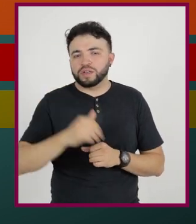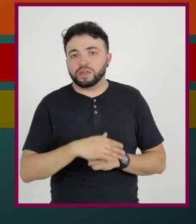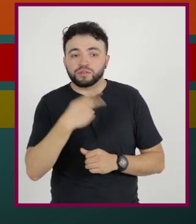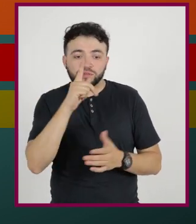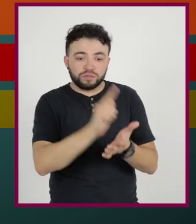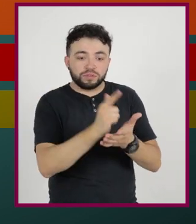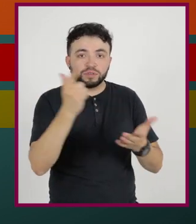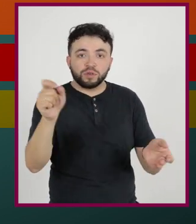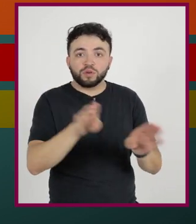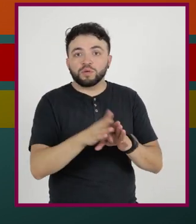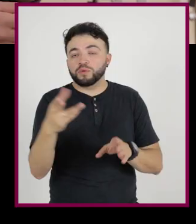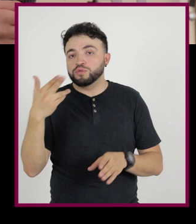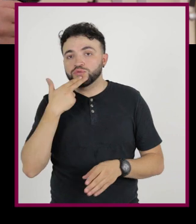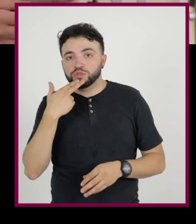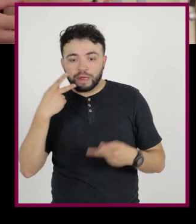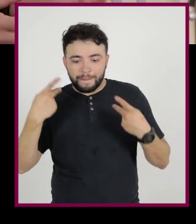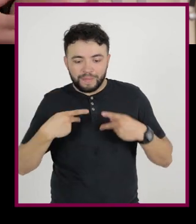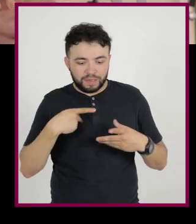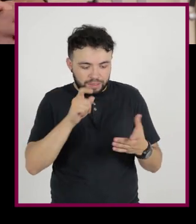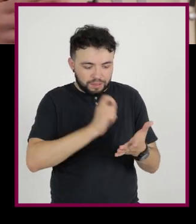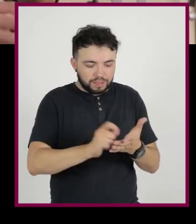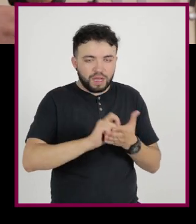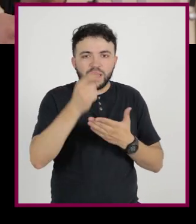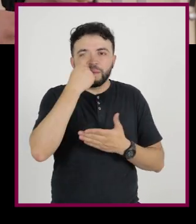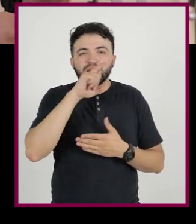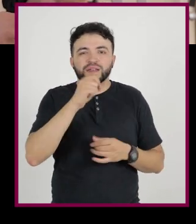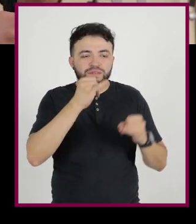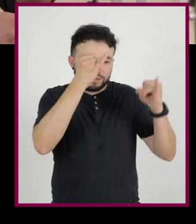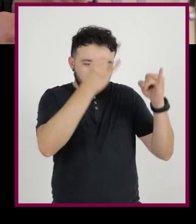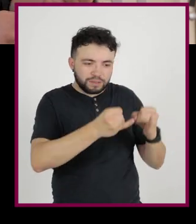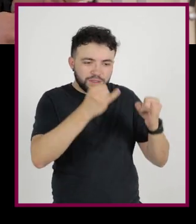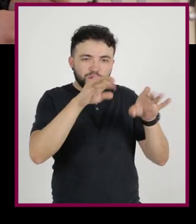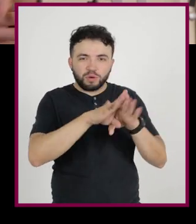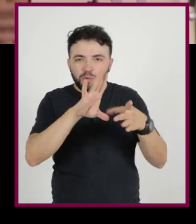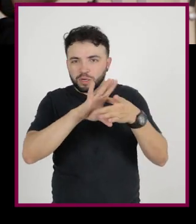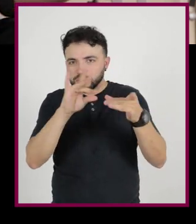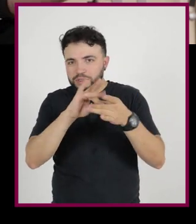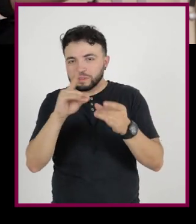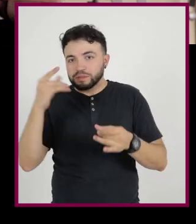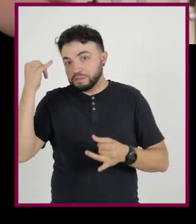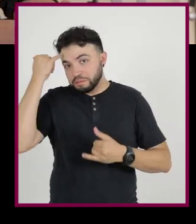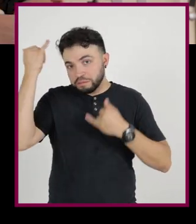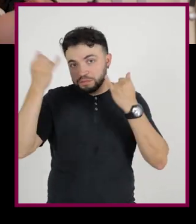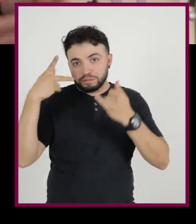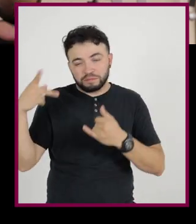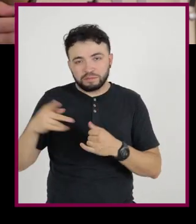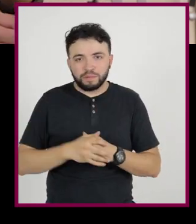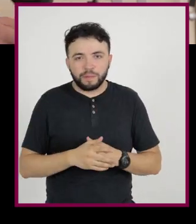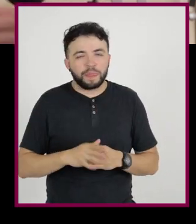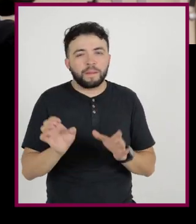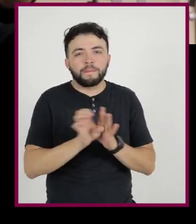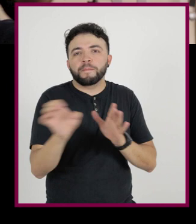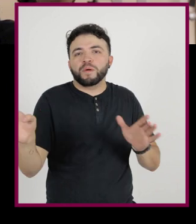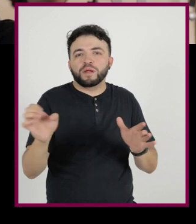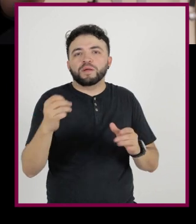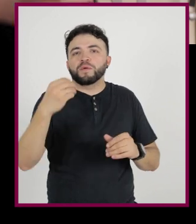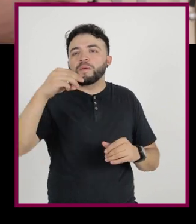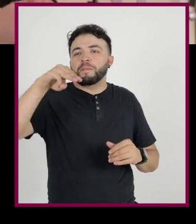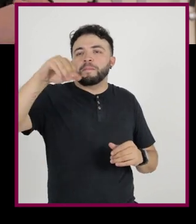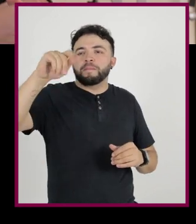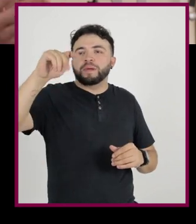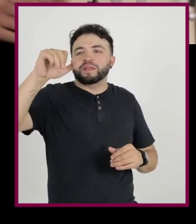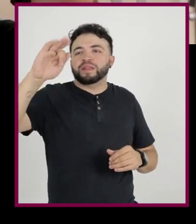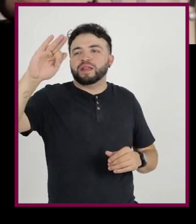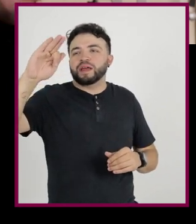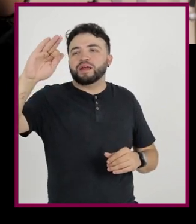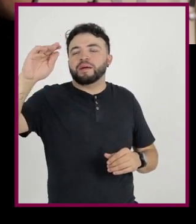recursos literarios que utilizan las y los escritores para describir, simbolizar o explicar una idea. Por ejemplo, cuando utilizan